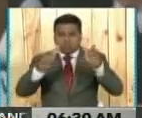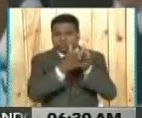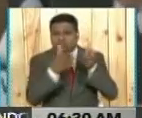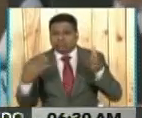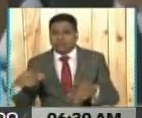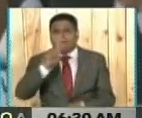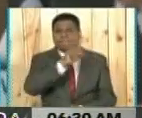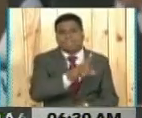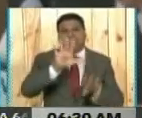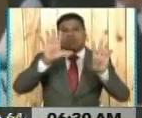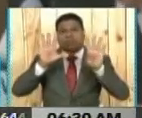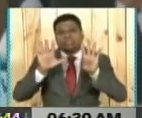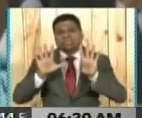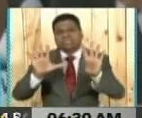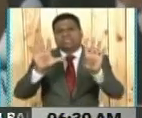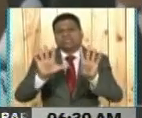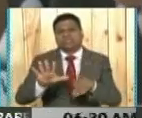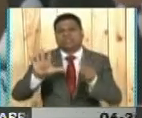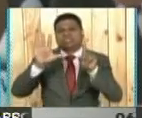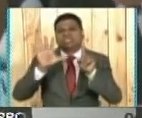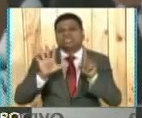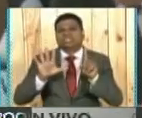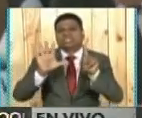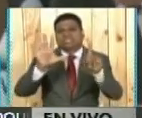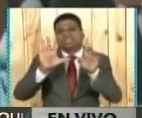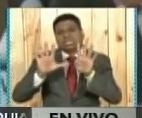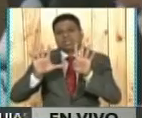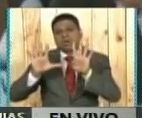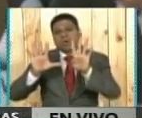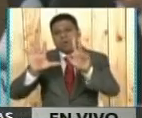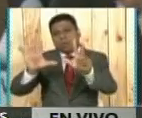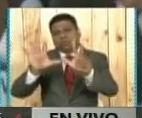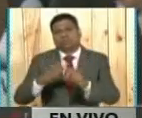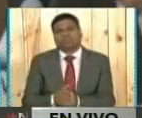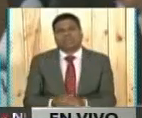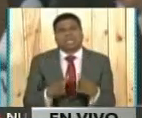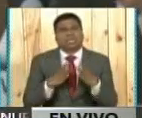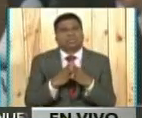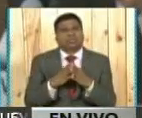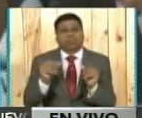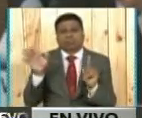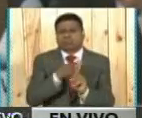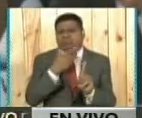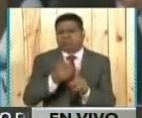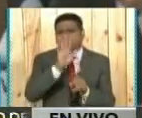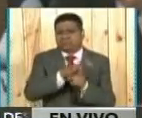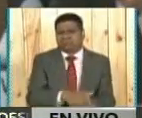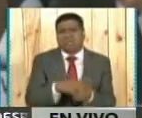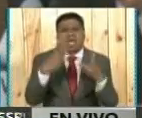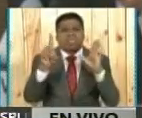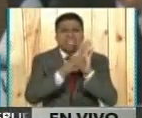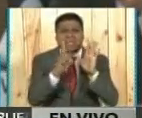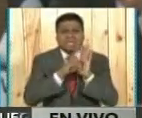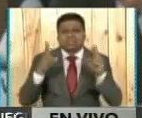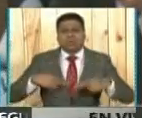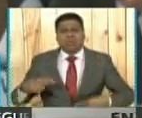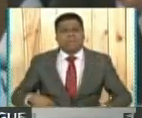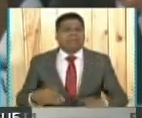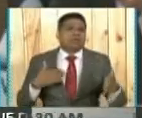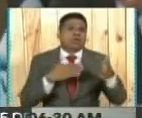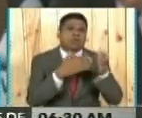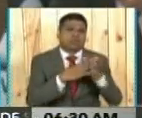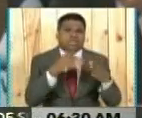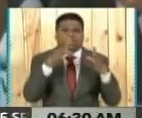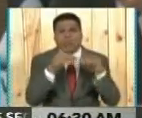1958-1998. En dicha época, los cuerpos de seguridad de Estado incurrieron en una masiva violación de los derechos humanos contra disidentes